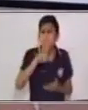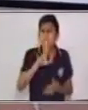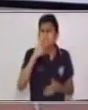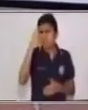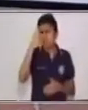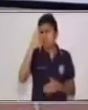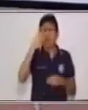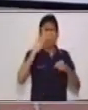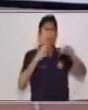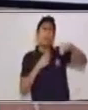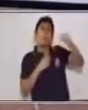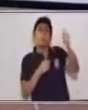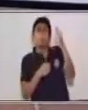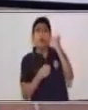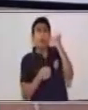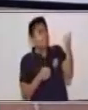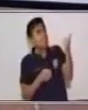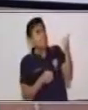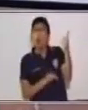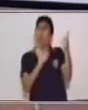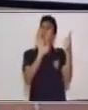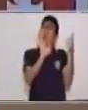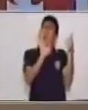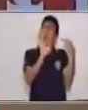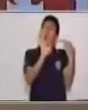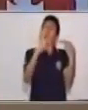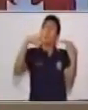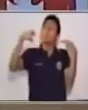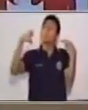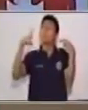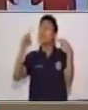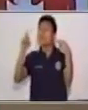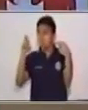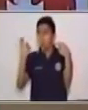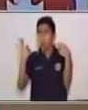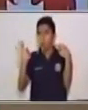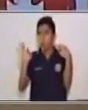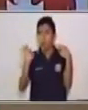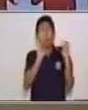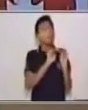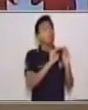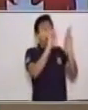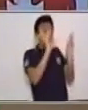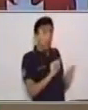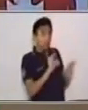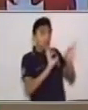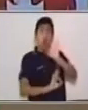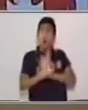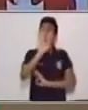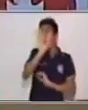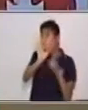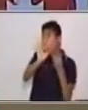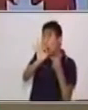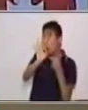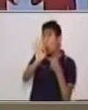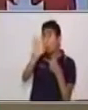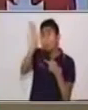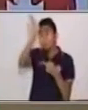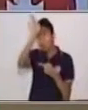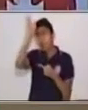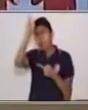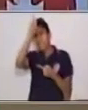Pedro? Excelente, ahí usted está utilizando la conjunción disyuntiva. Por supuesto, a la hora de